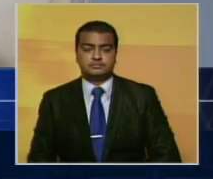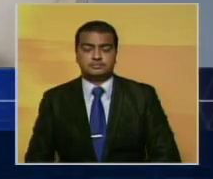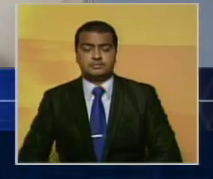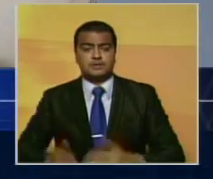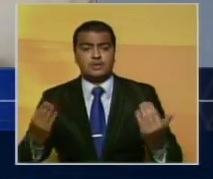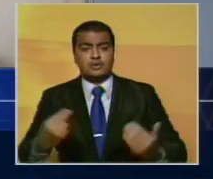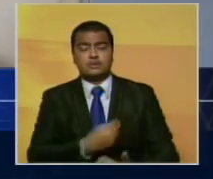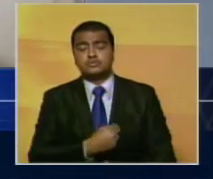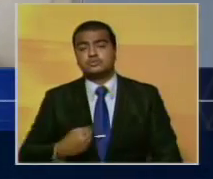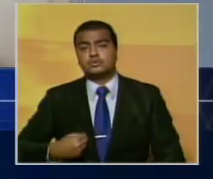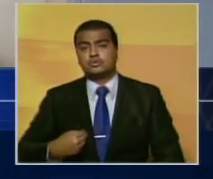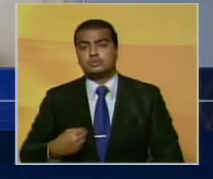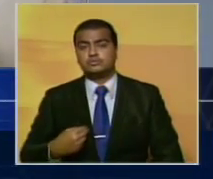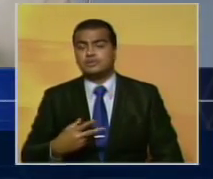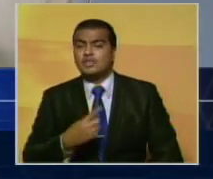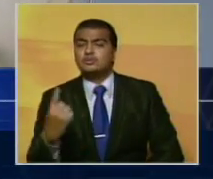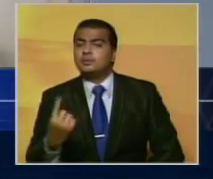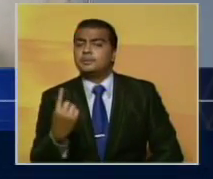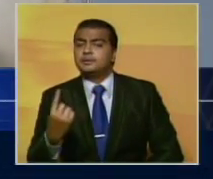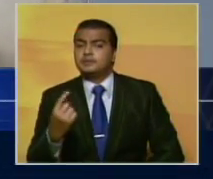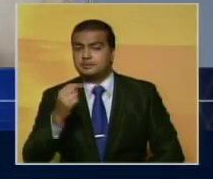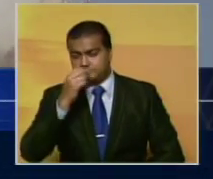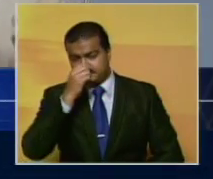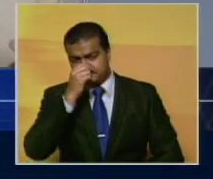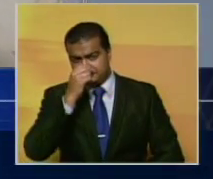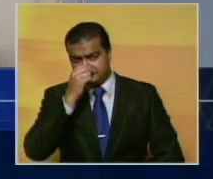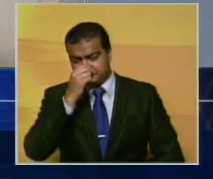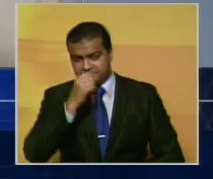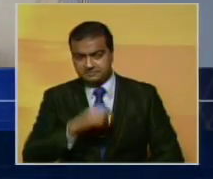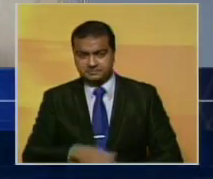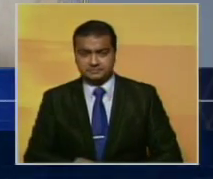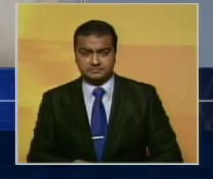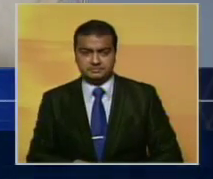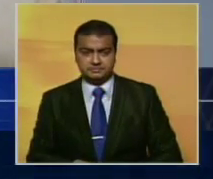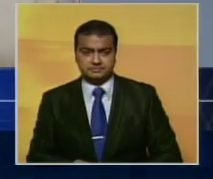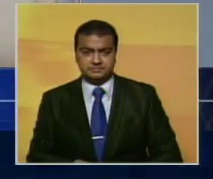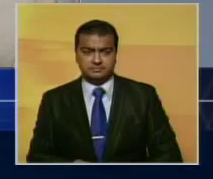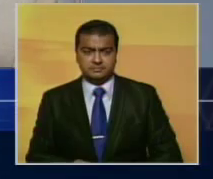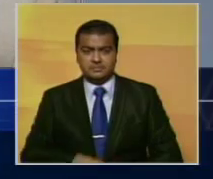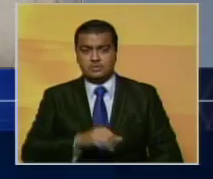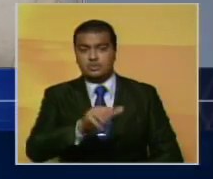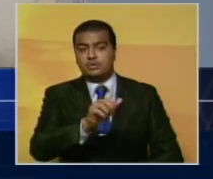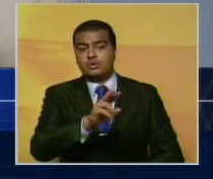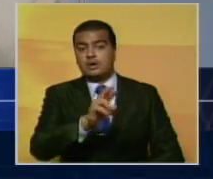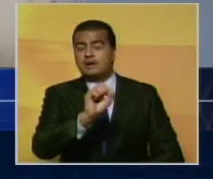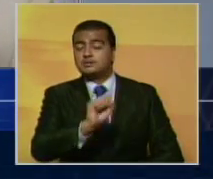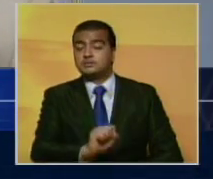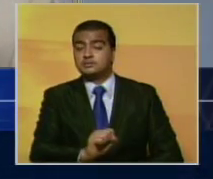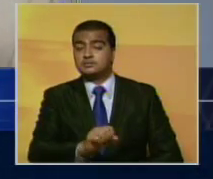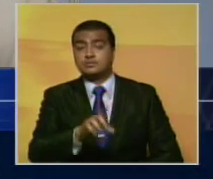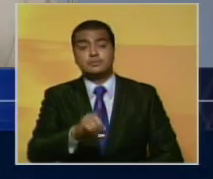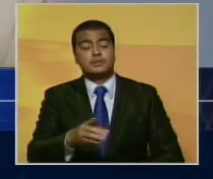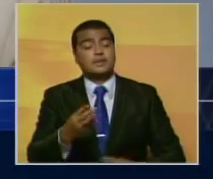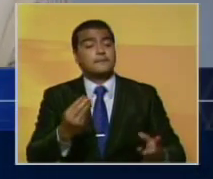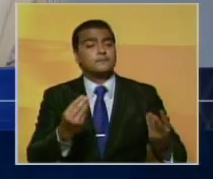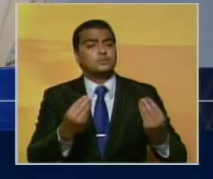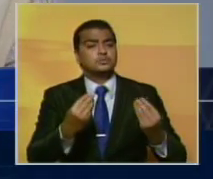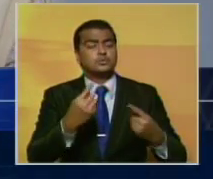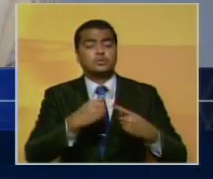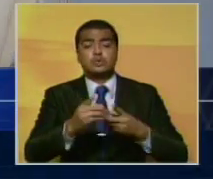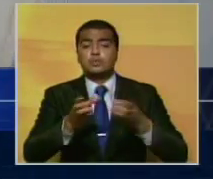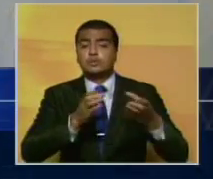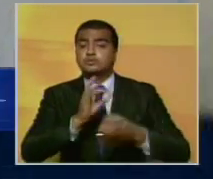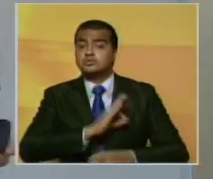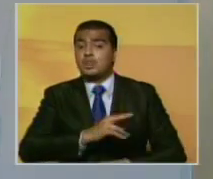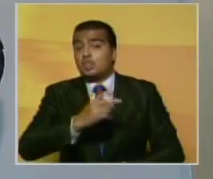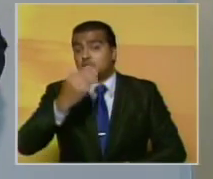nosotros porque no en el caso de de de balsa de julio barça sino el caso de muchos otros que no se